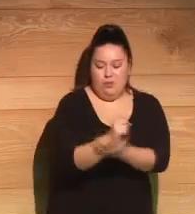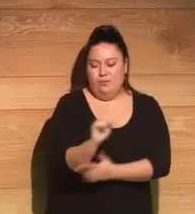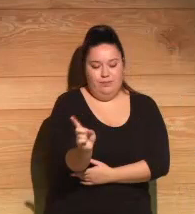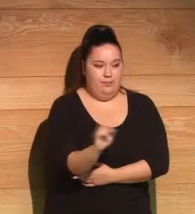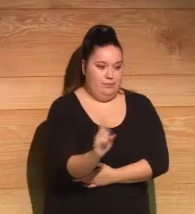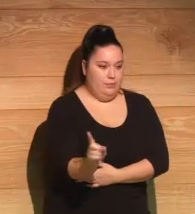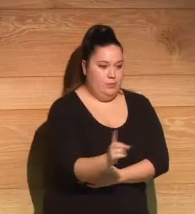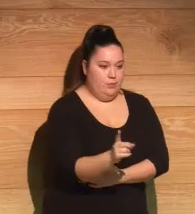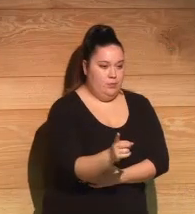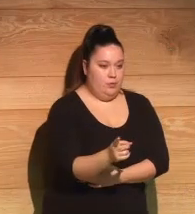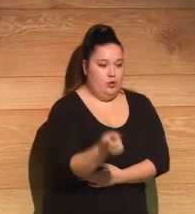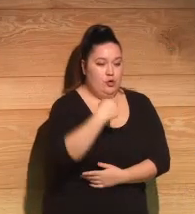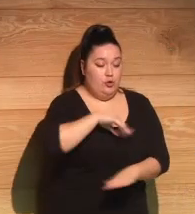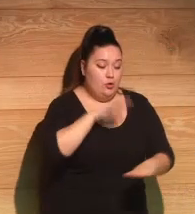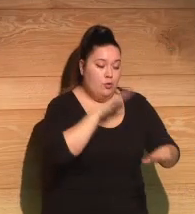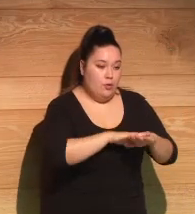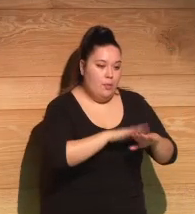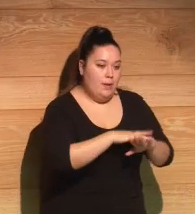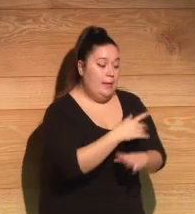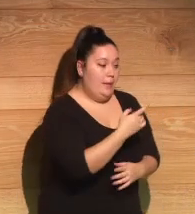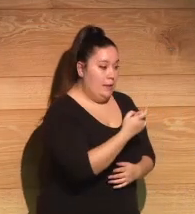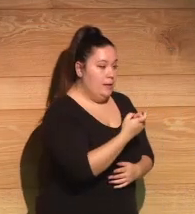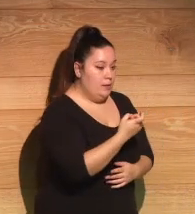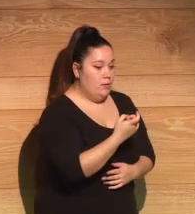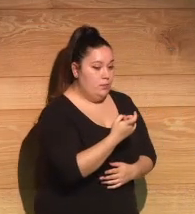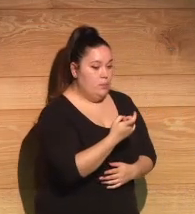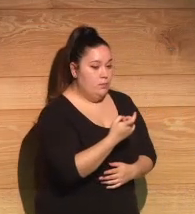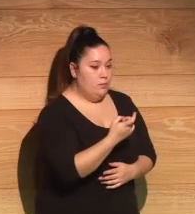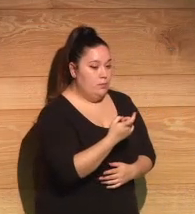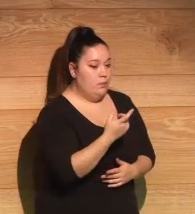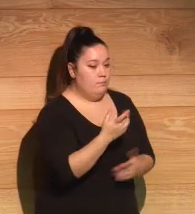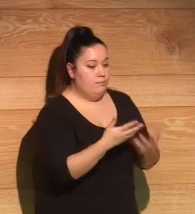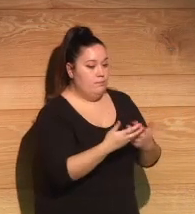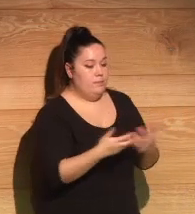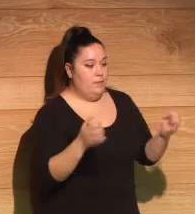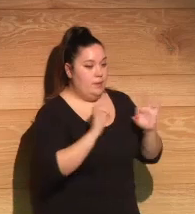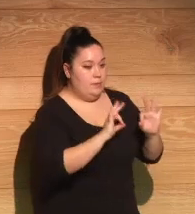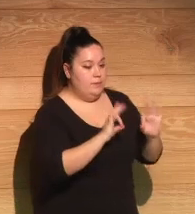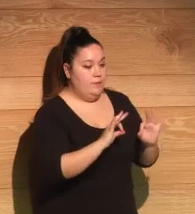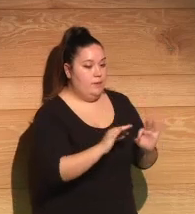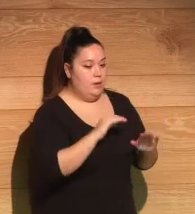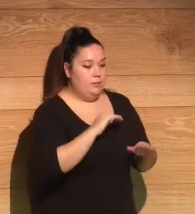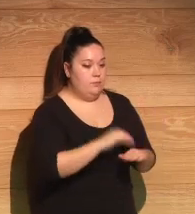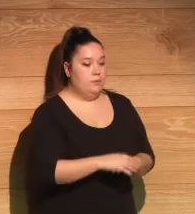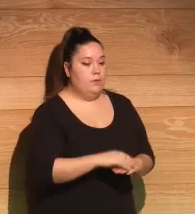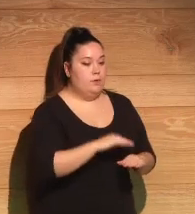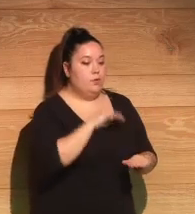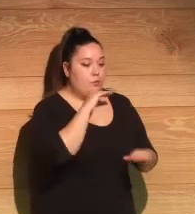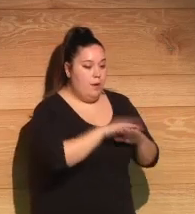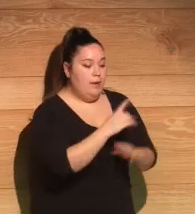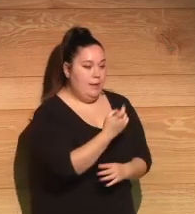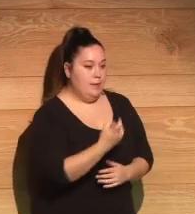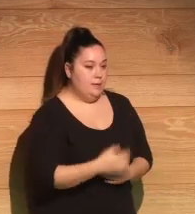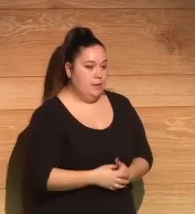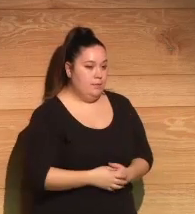frase de necesitamos culpables, que es un poco lo que pasa en estas circunstancias. También creo que a veces necesitamos culpables para